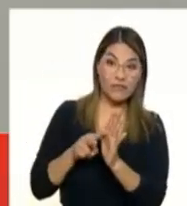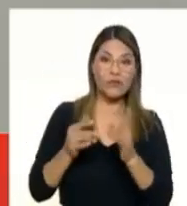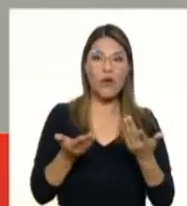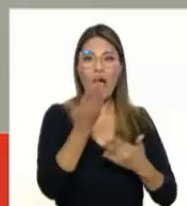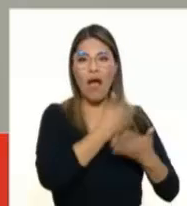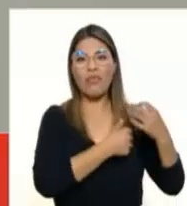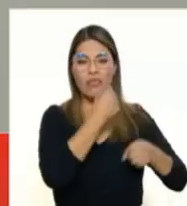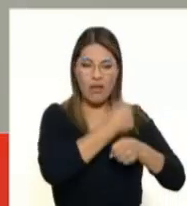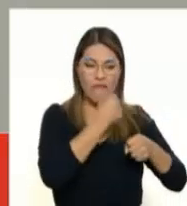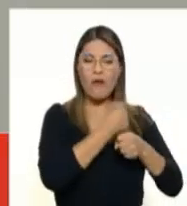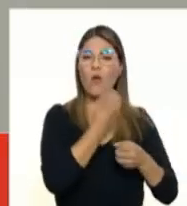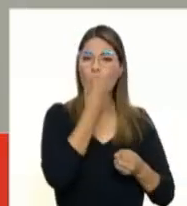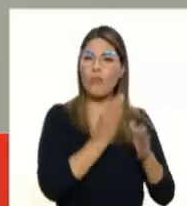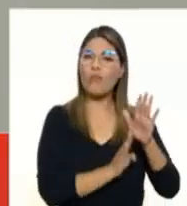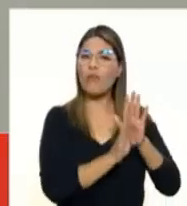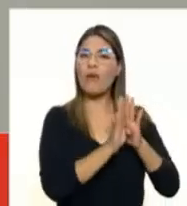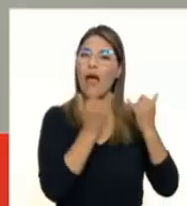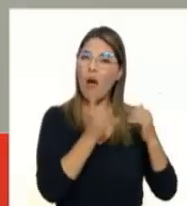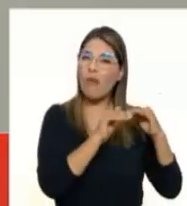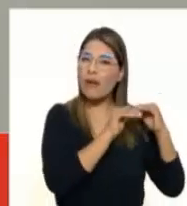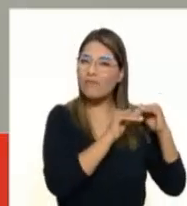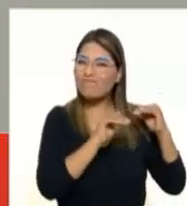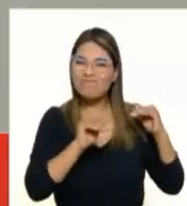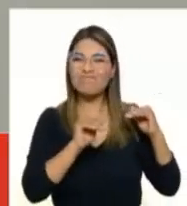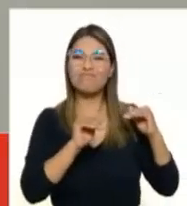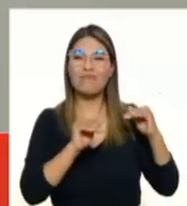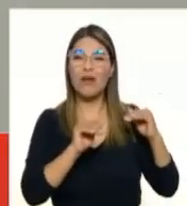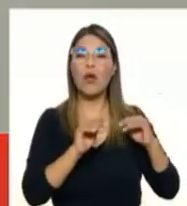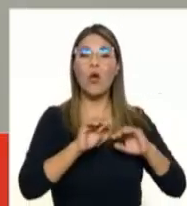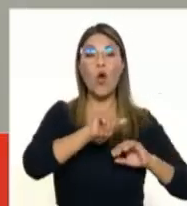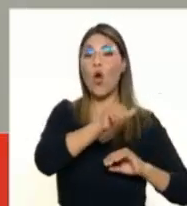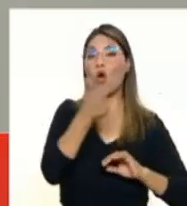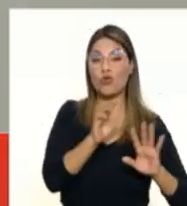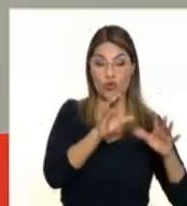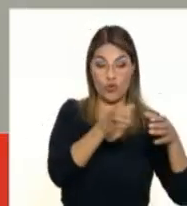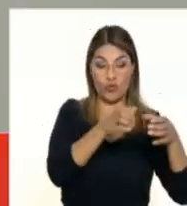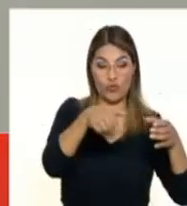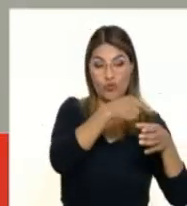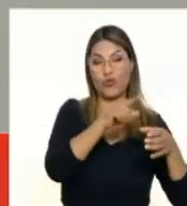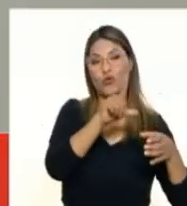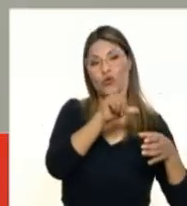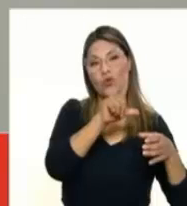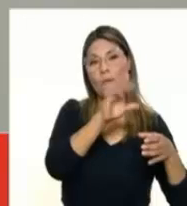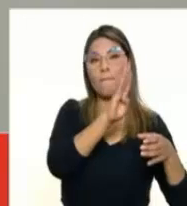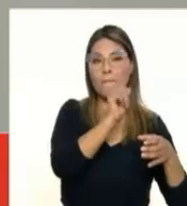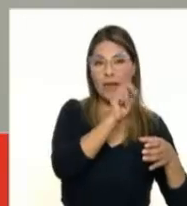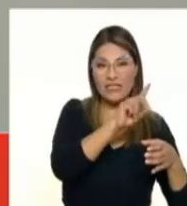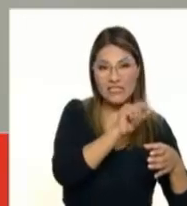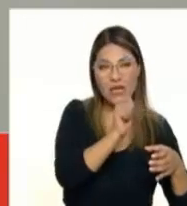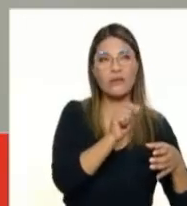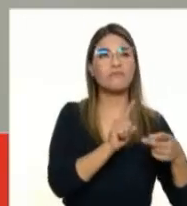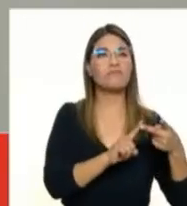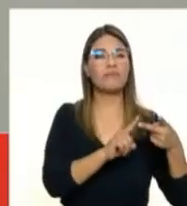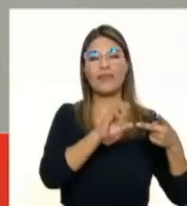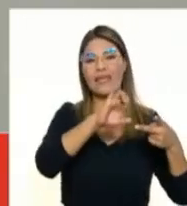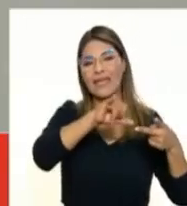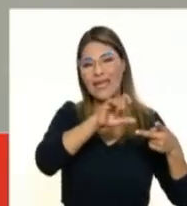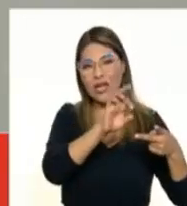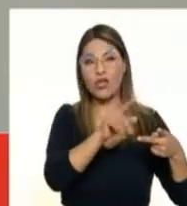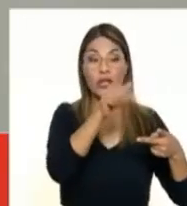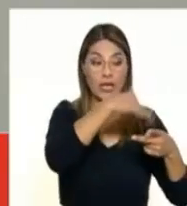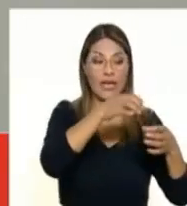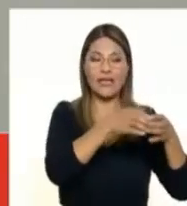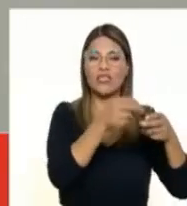pero los representantes de las centrales sindicales, como José Luis Bazán y como Jerónimo López de la